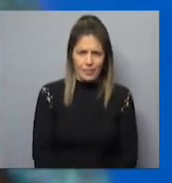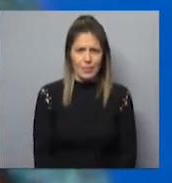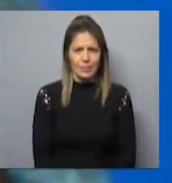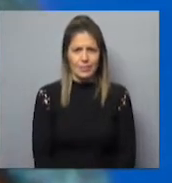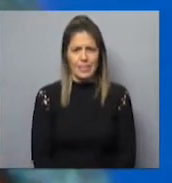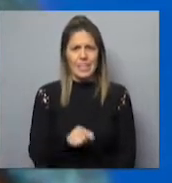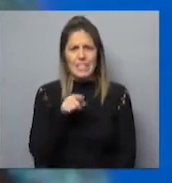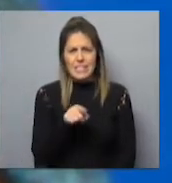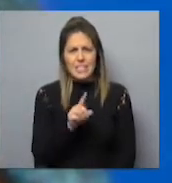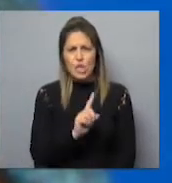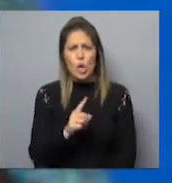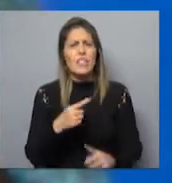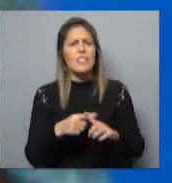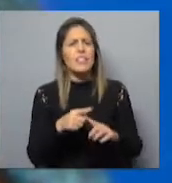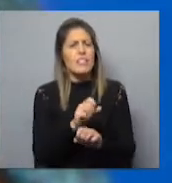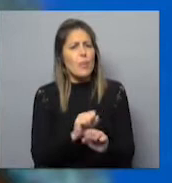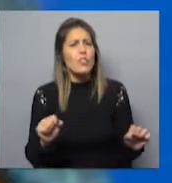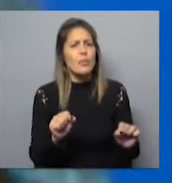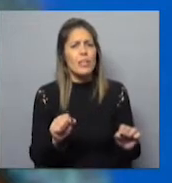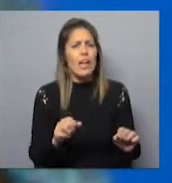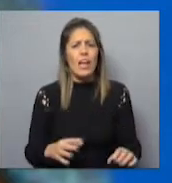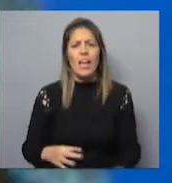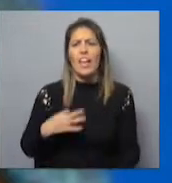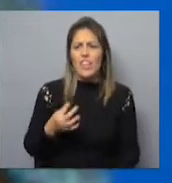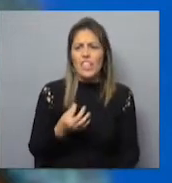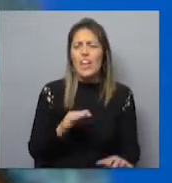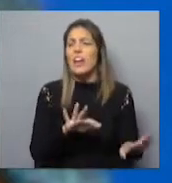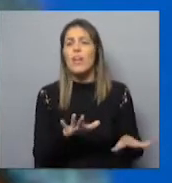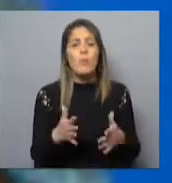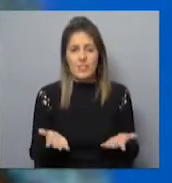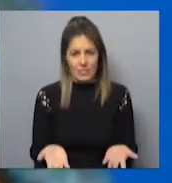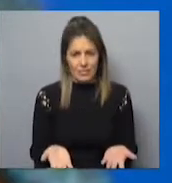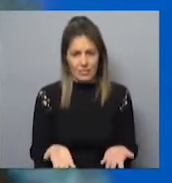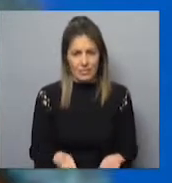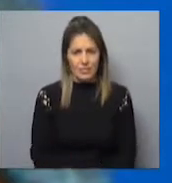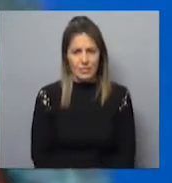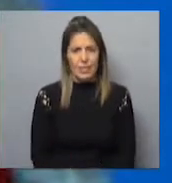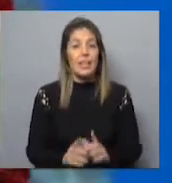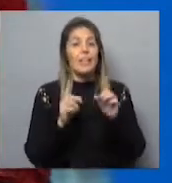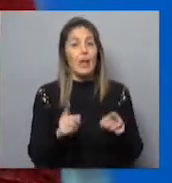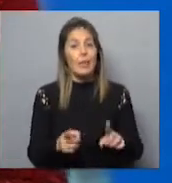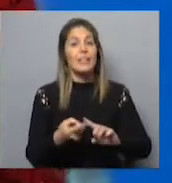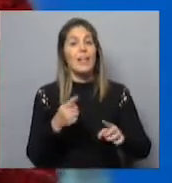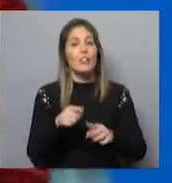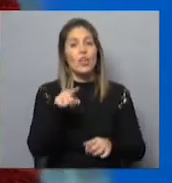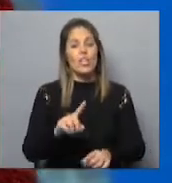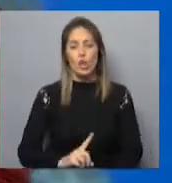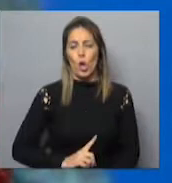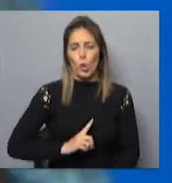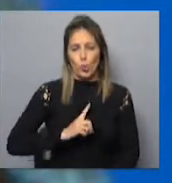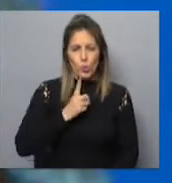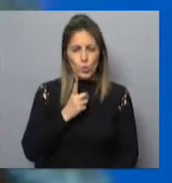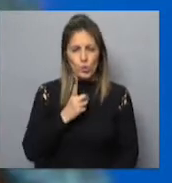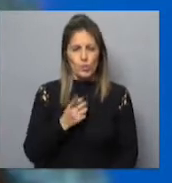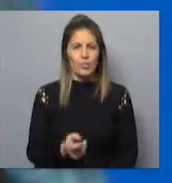si es así no existe esa posibilidad en la vida que pasa este que también tiene que ver con esto del orgullo